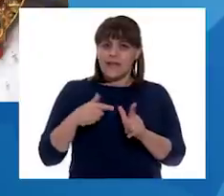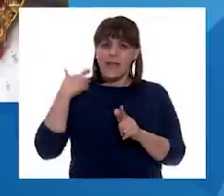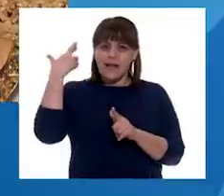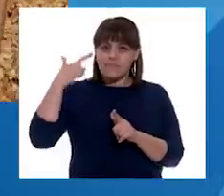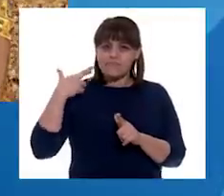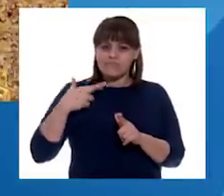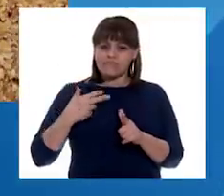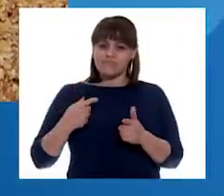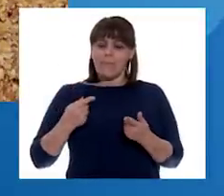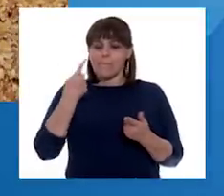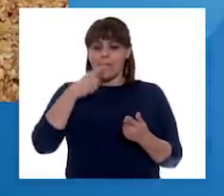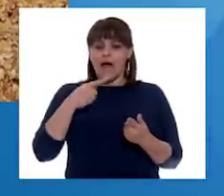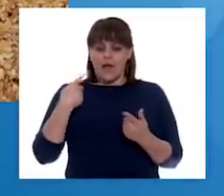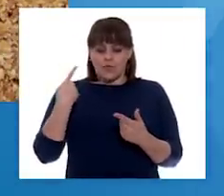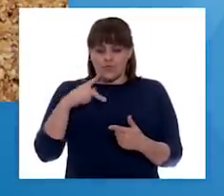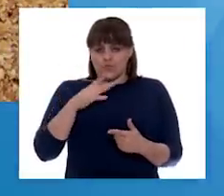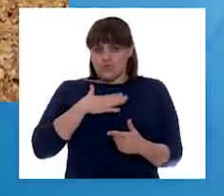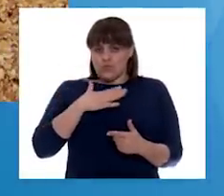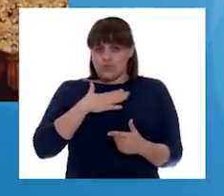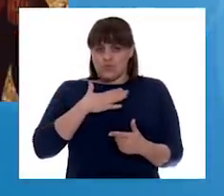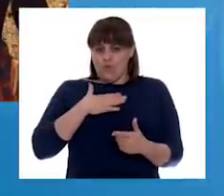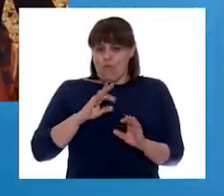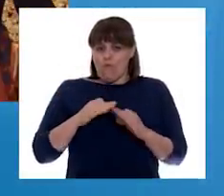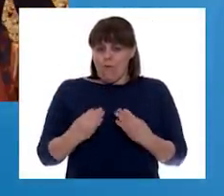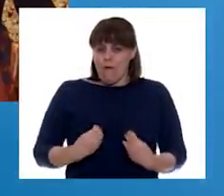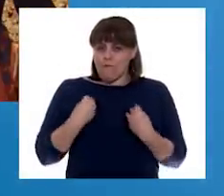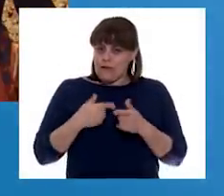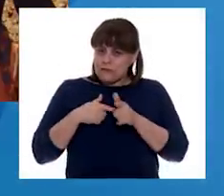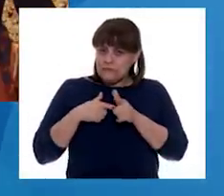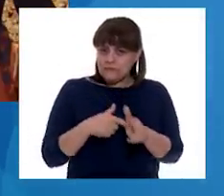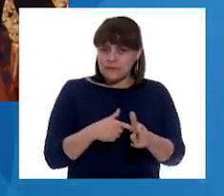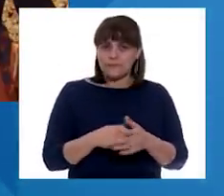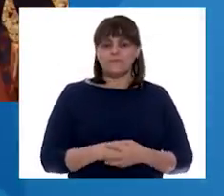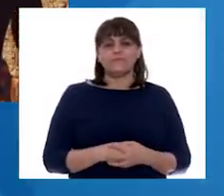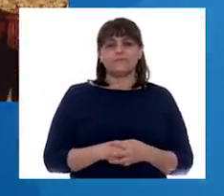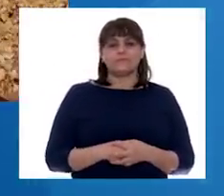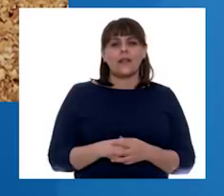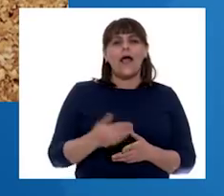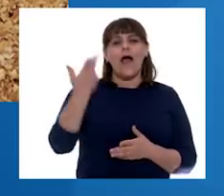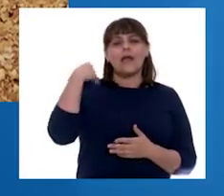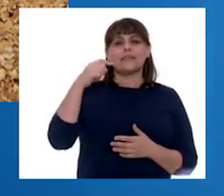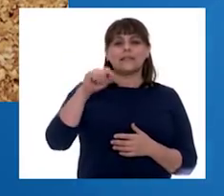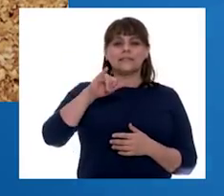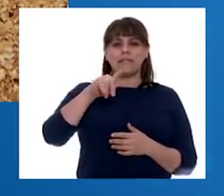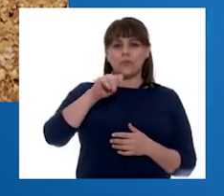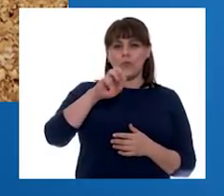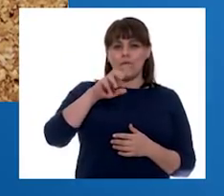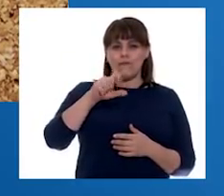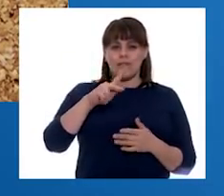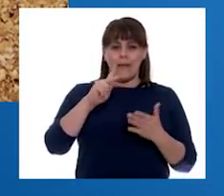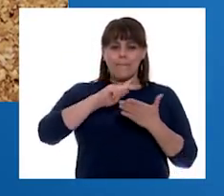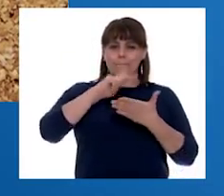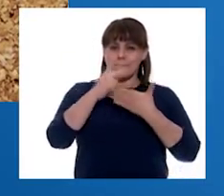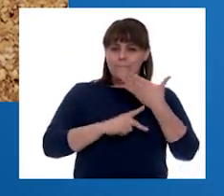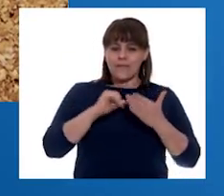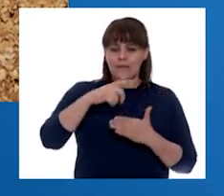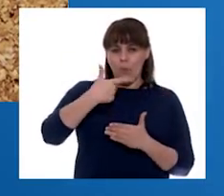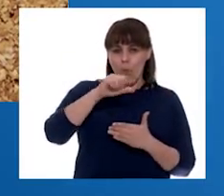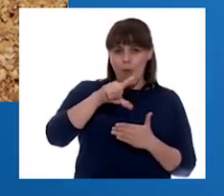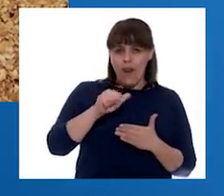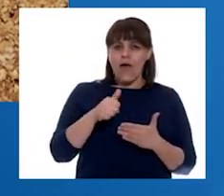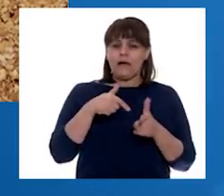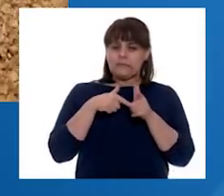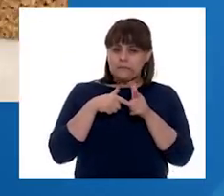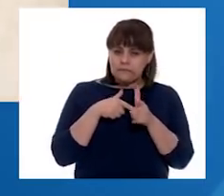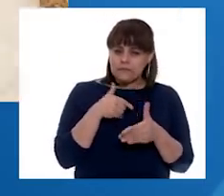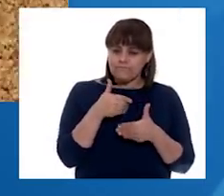sus privilegios. El Plan de Iguala, proclamado meses atrás por Iturbide, sería el punto de encuentro de ambos grupos. Sin